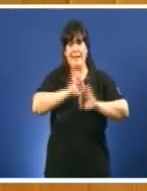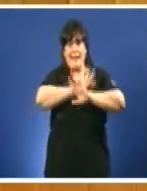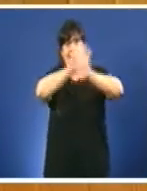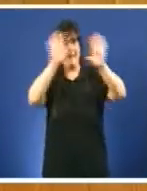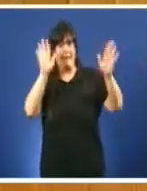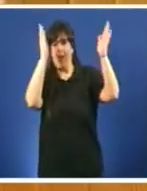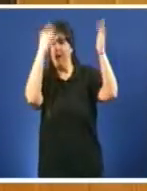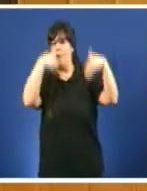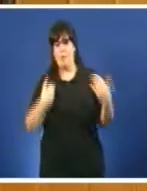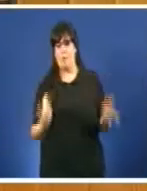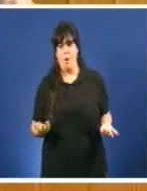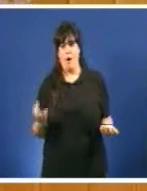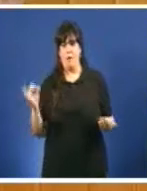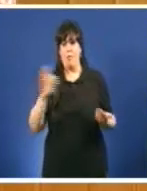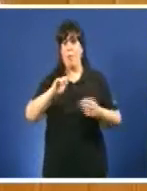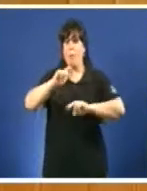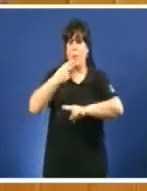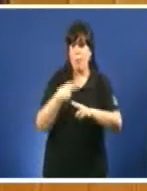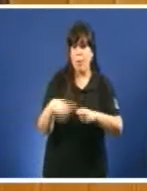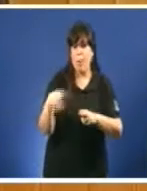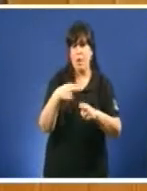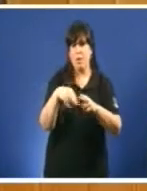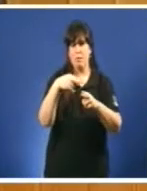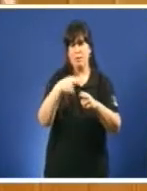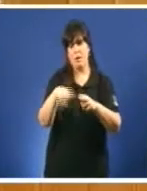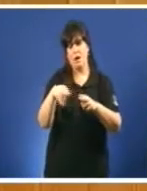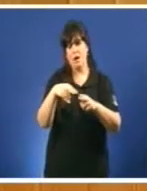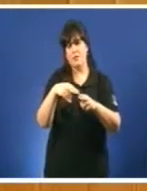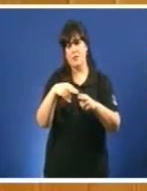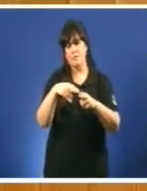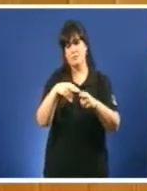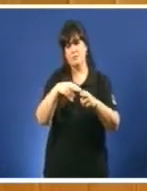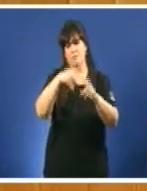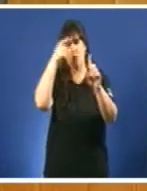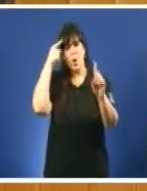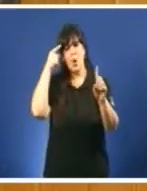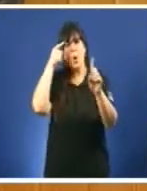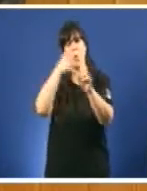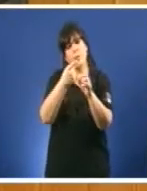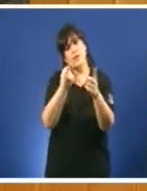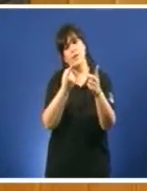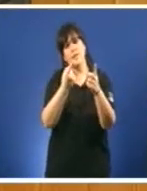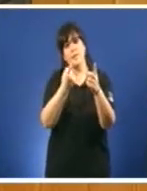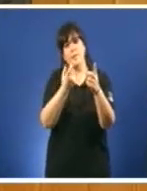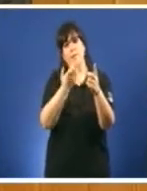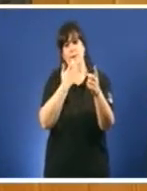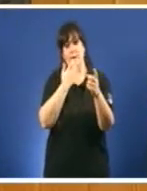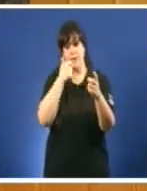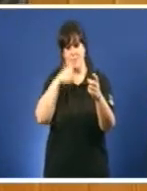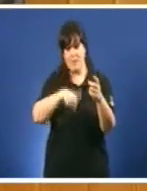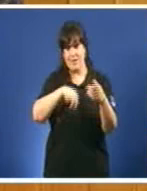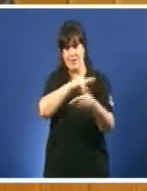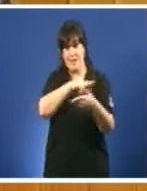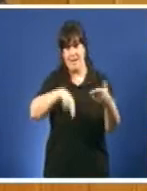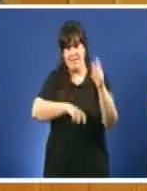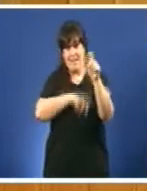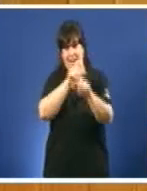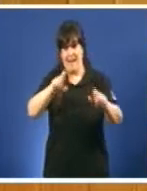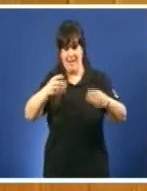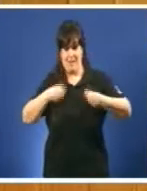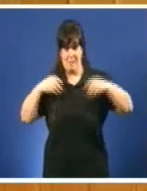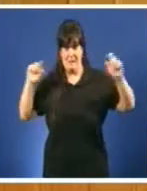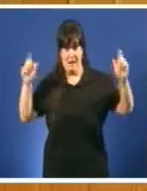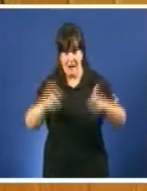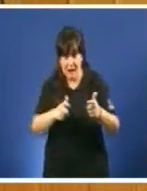en políticas que realmente loiten contra a queda demográfica na que está sumido o noso país, impulsen a